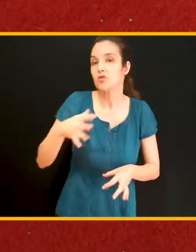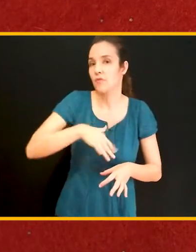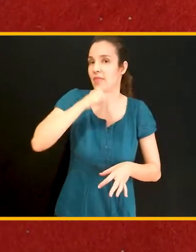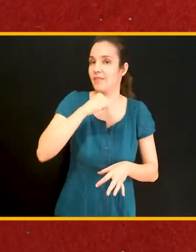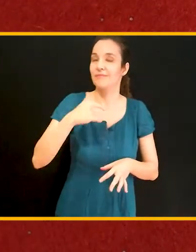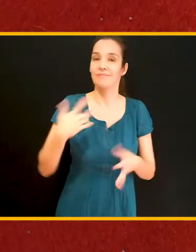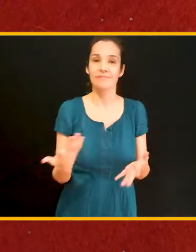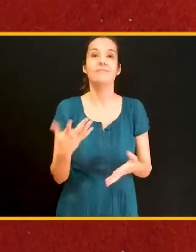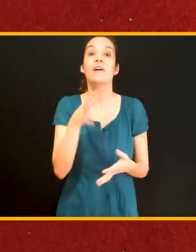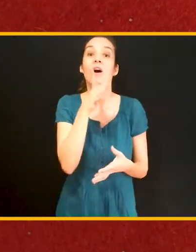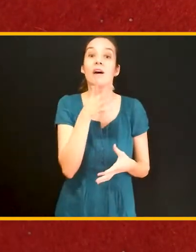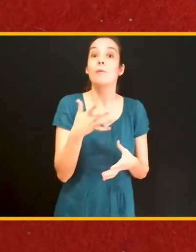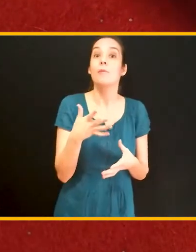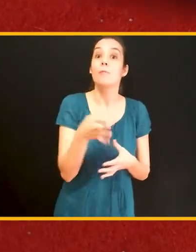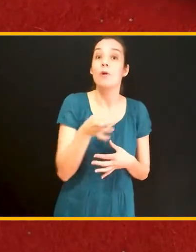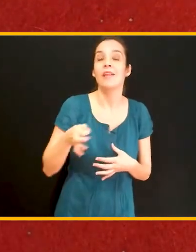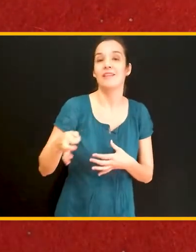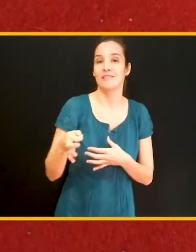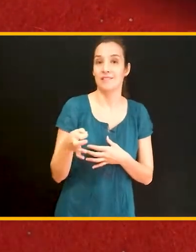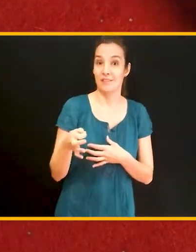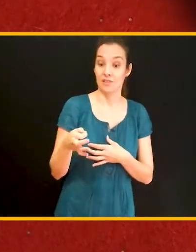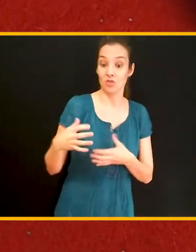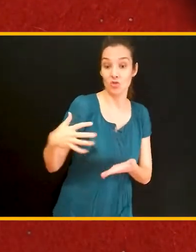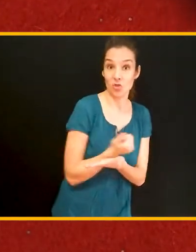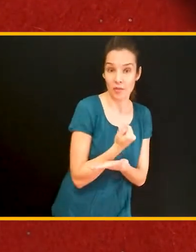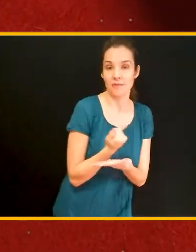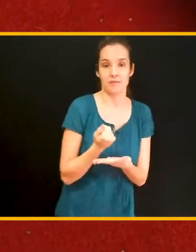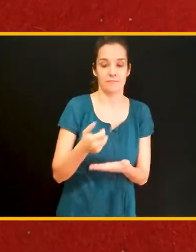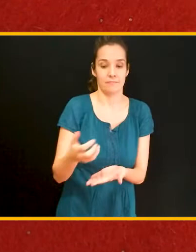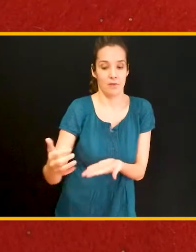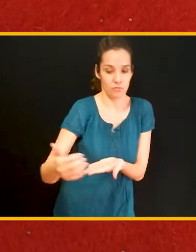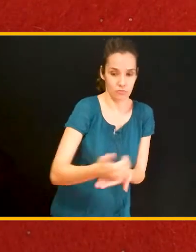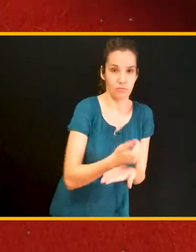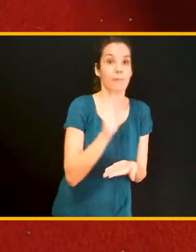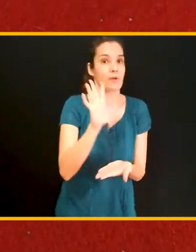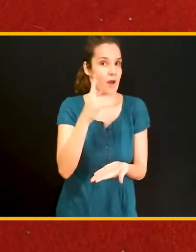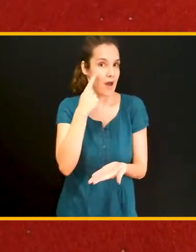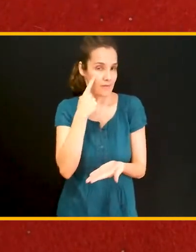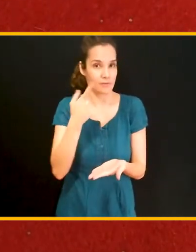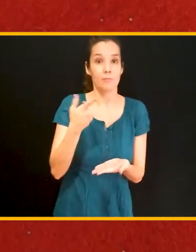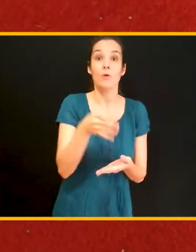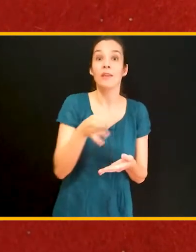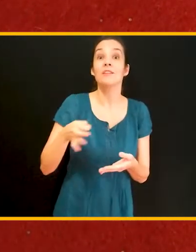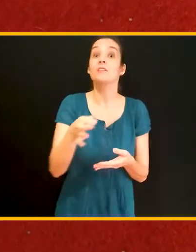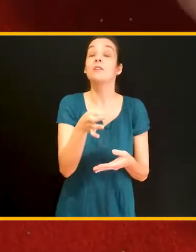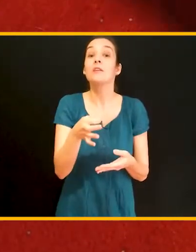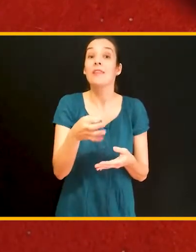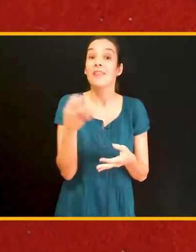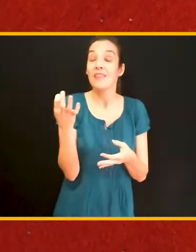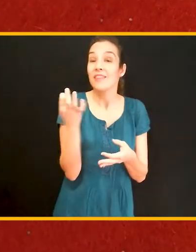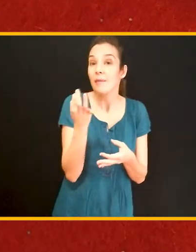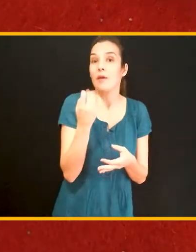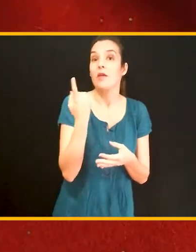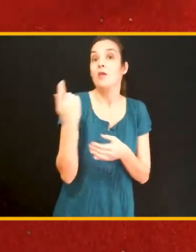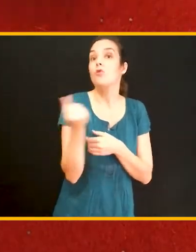es que voy a coger todas las monedas, ¿vale? Bueno, las monedas solamente llevan por una cara lo que es el número, porque es que si las llevasen por las dos, pues no